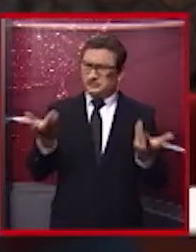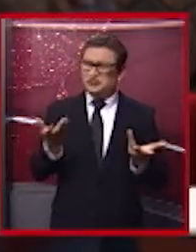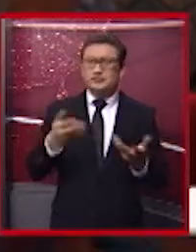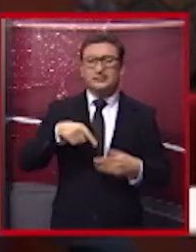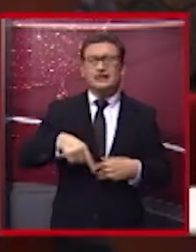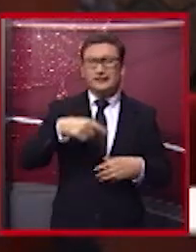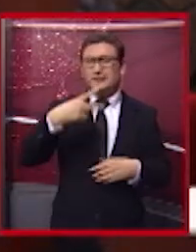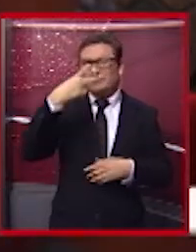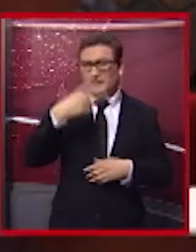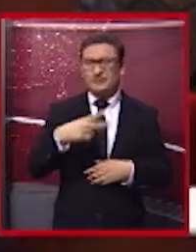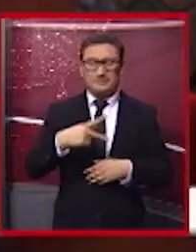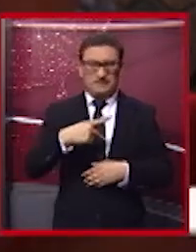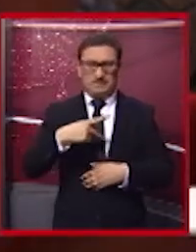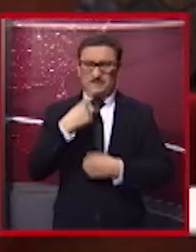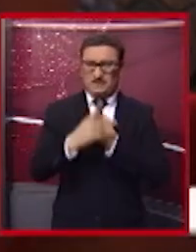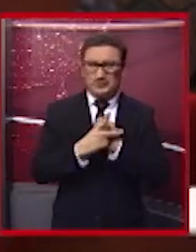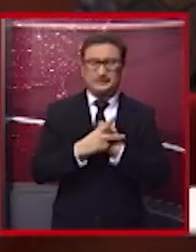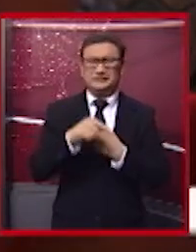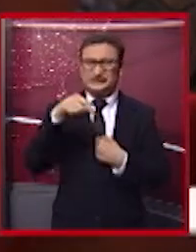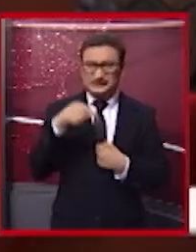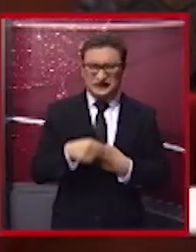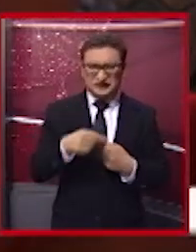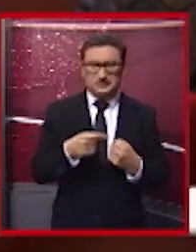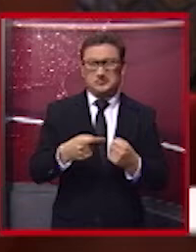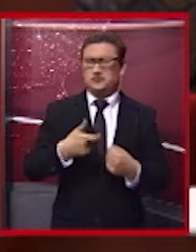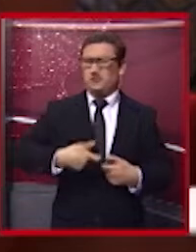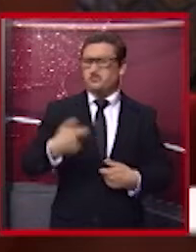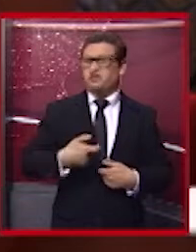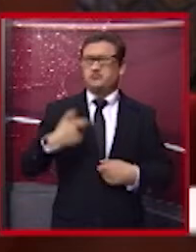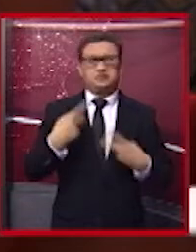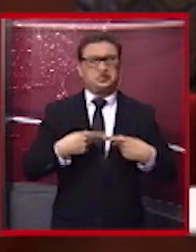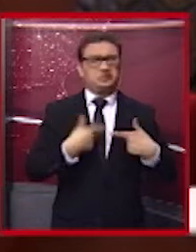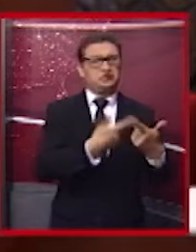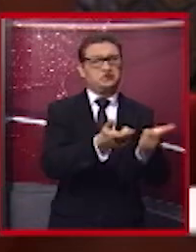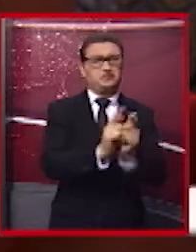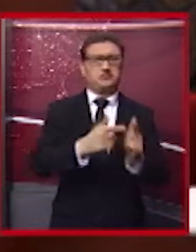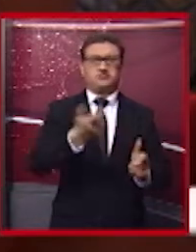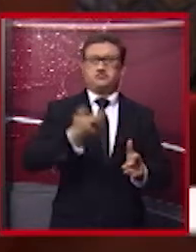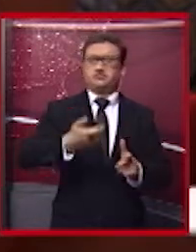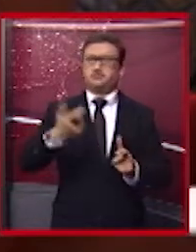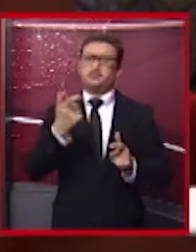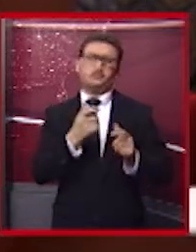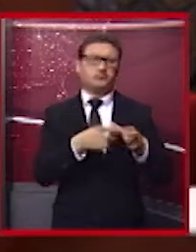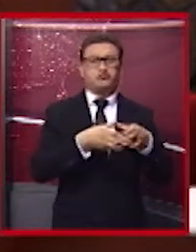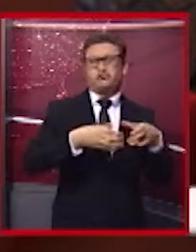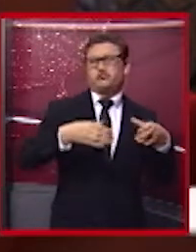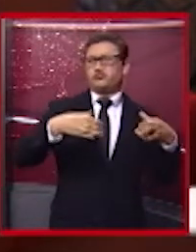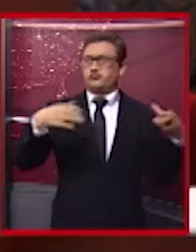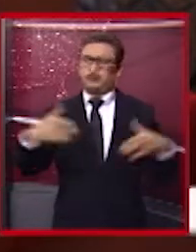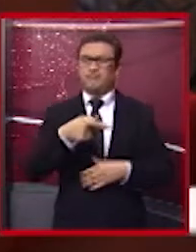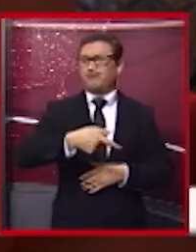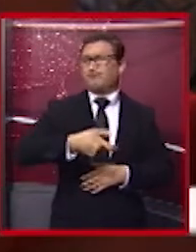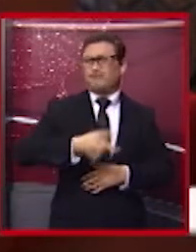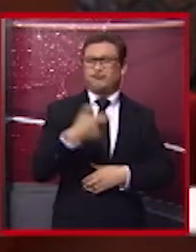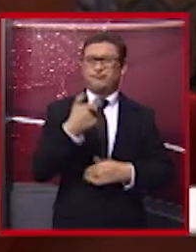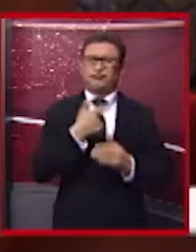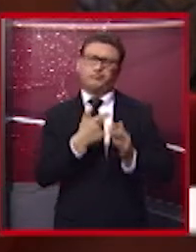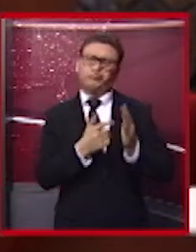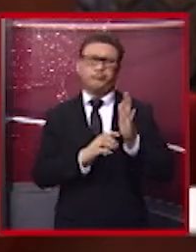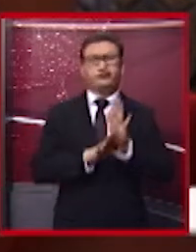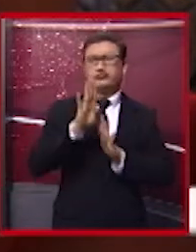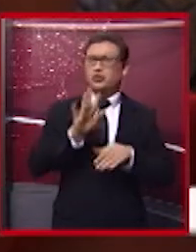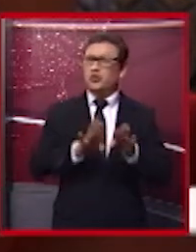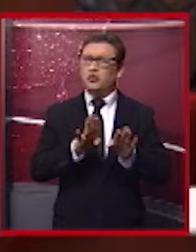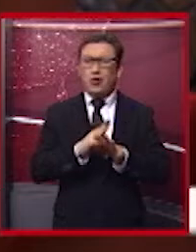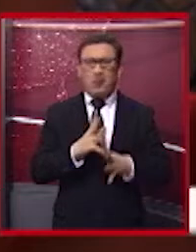Este es el país donde aumentan los millonarios con grandes fortunas, muchas de esas fortunas mal